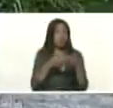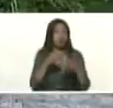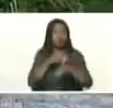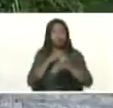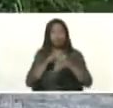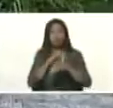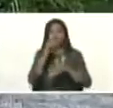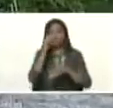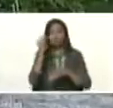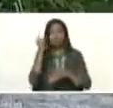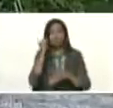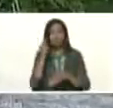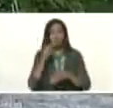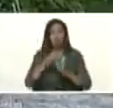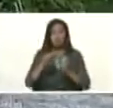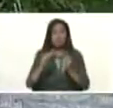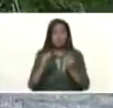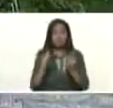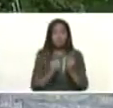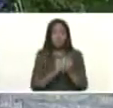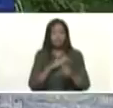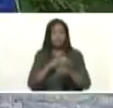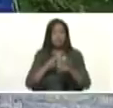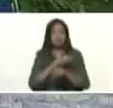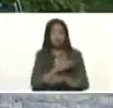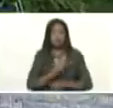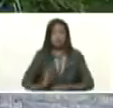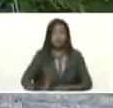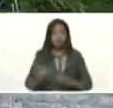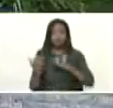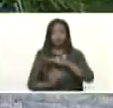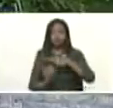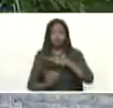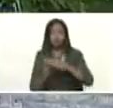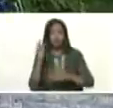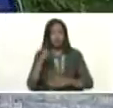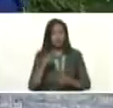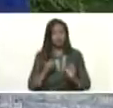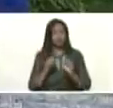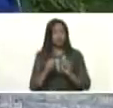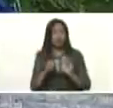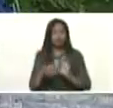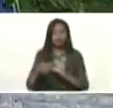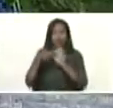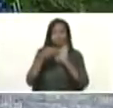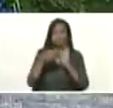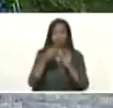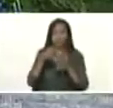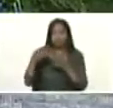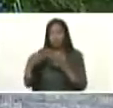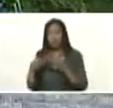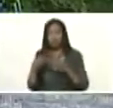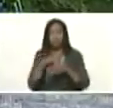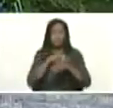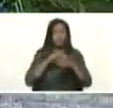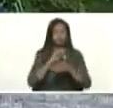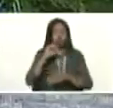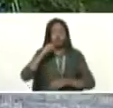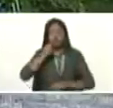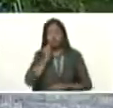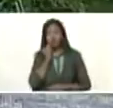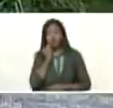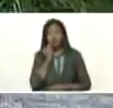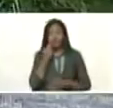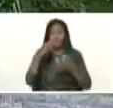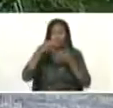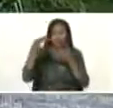ministros, viceministros, presidentes de instituciones, se quedaron articulando con los ministros de Rusia los